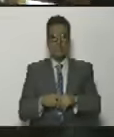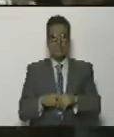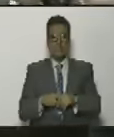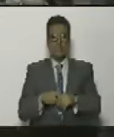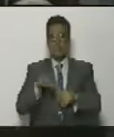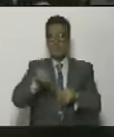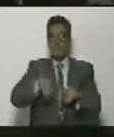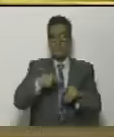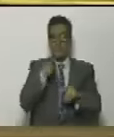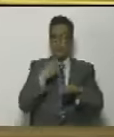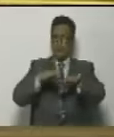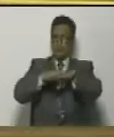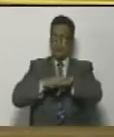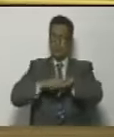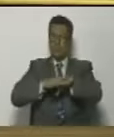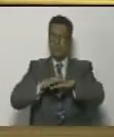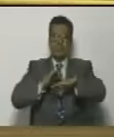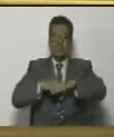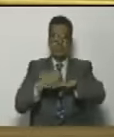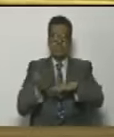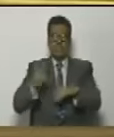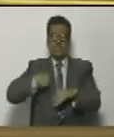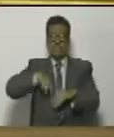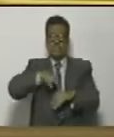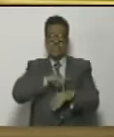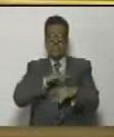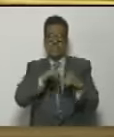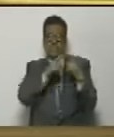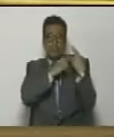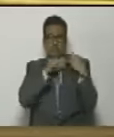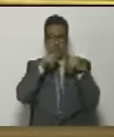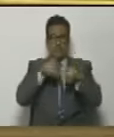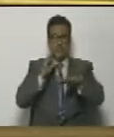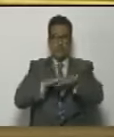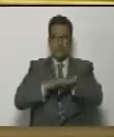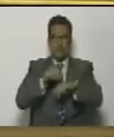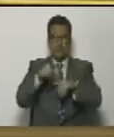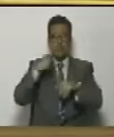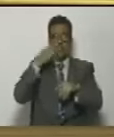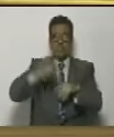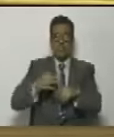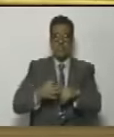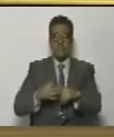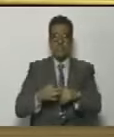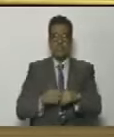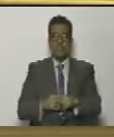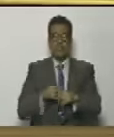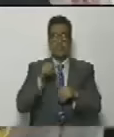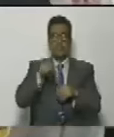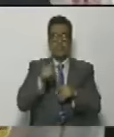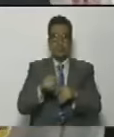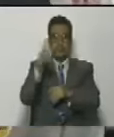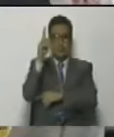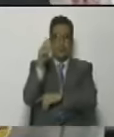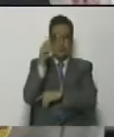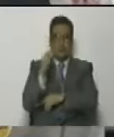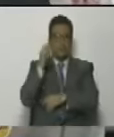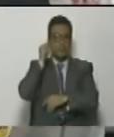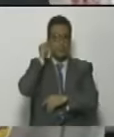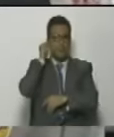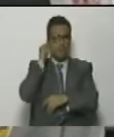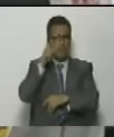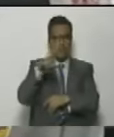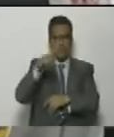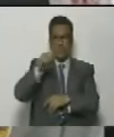No podemos disculparnos puesto que no somos responsables de los hechos, pero sí somos solidarios con la diputada Angelita